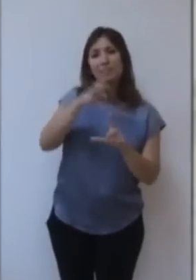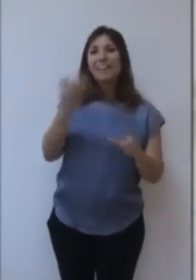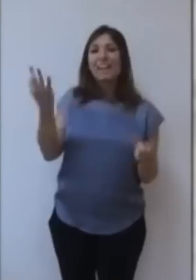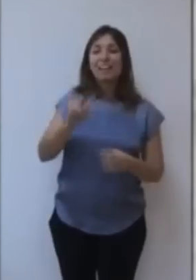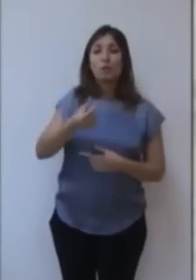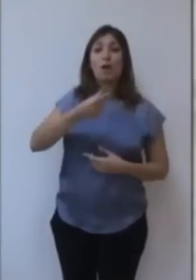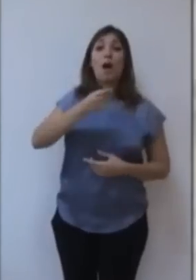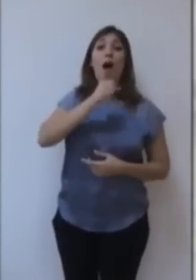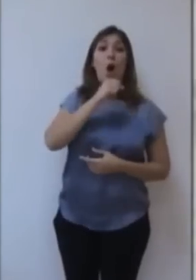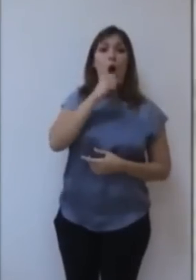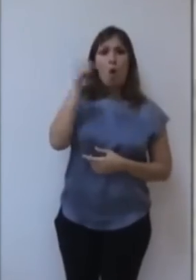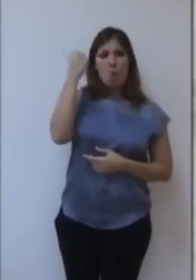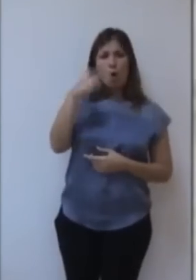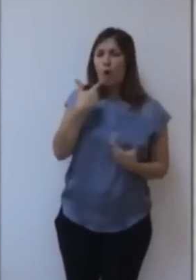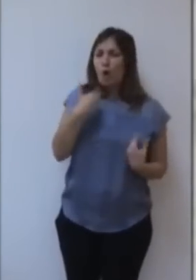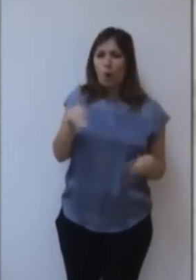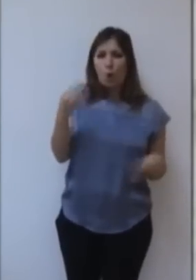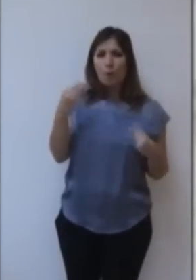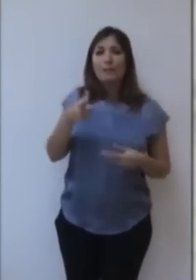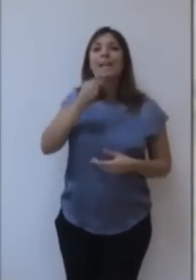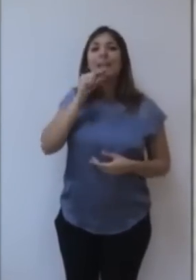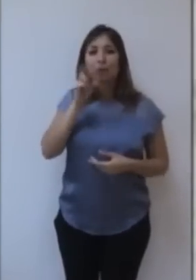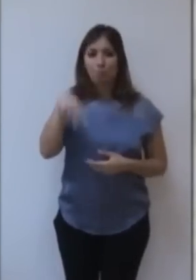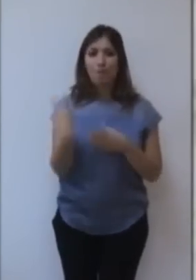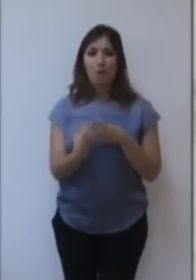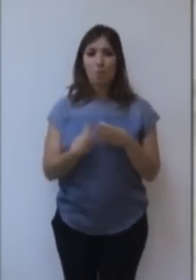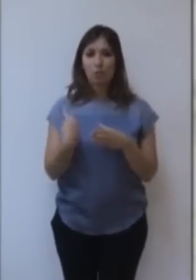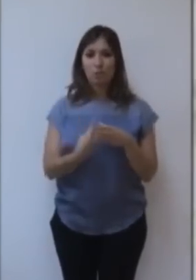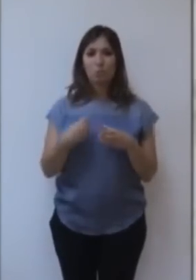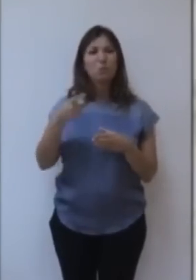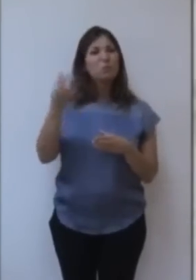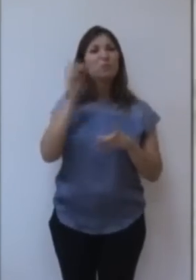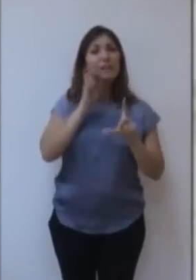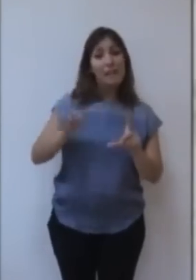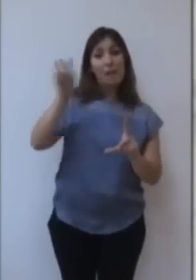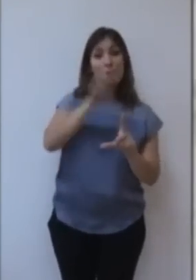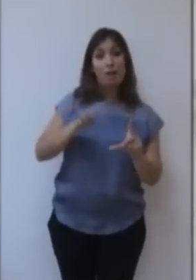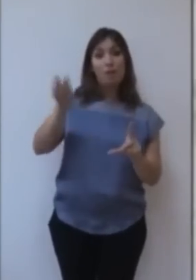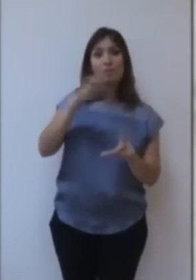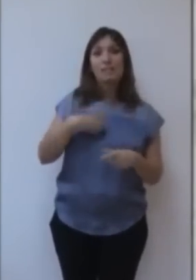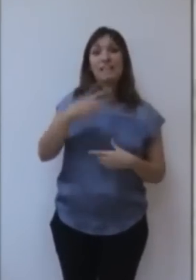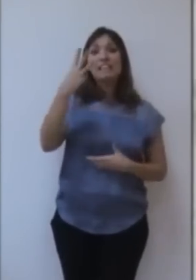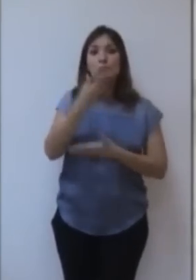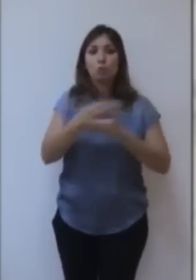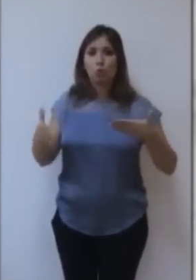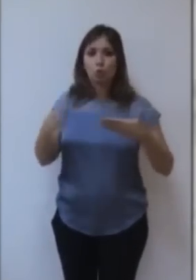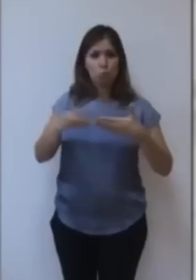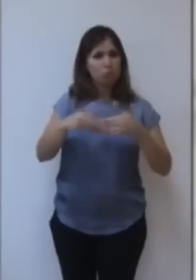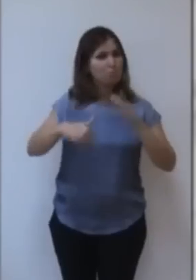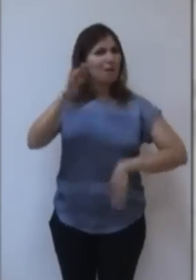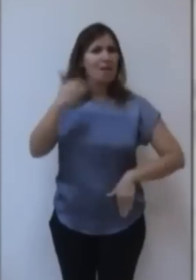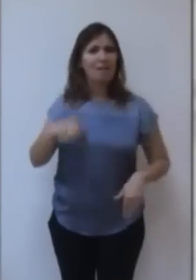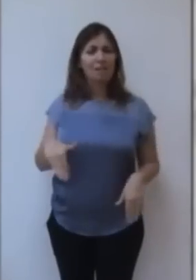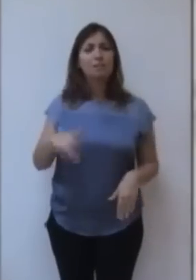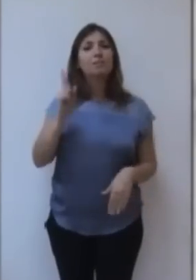con autismo, bueno, es un abuelo muy joven, hay que decirlo, y hizo un navegador que tiene ya pues más de 3 millones de usuarios, ¿no? Y además